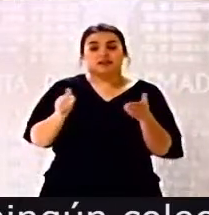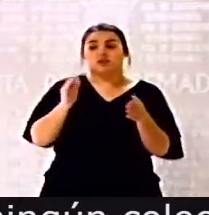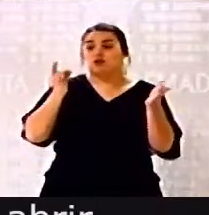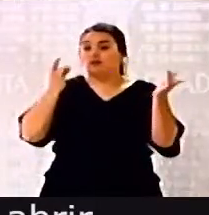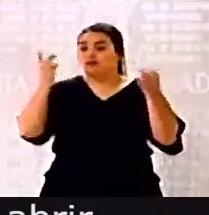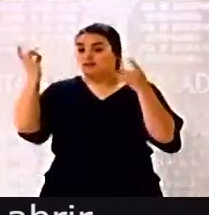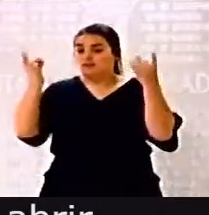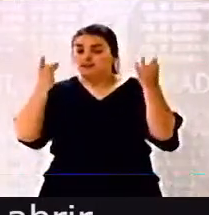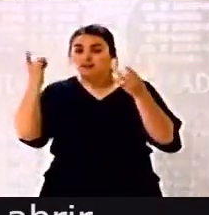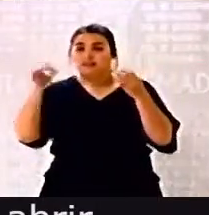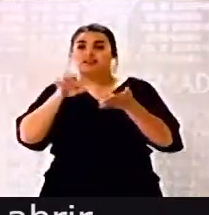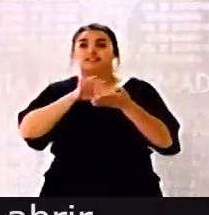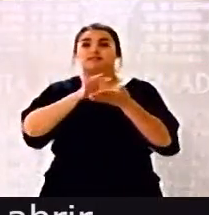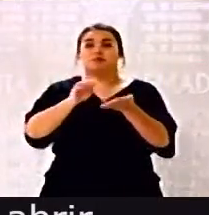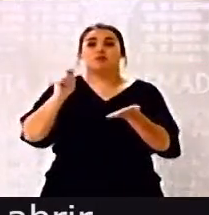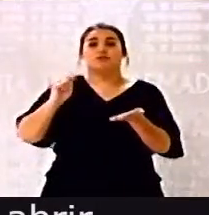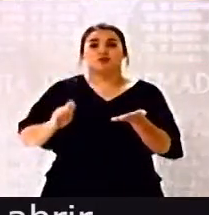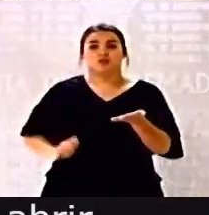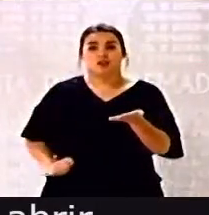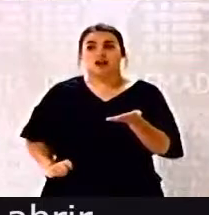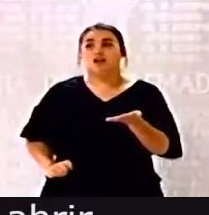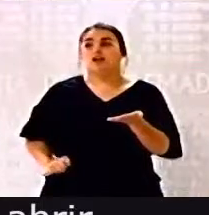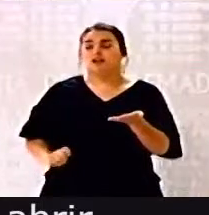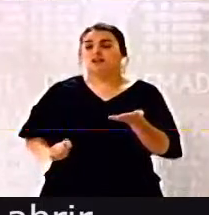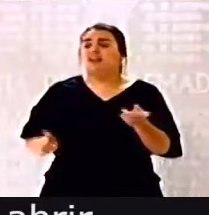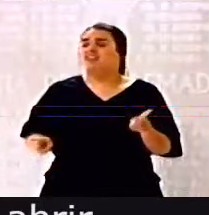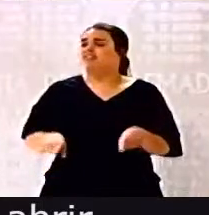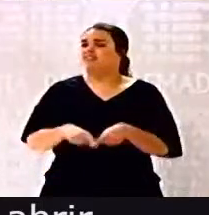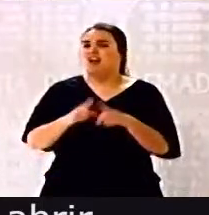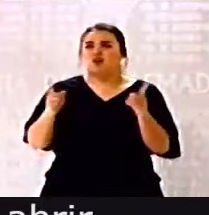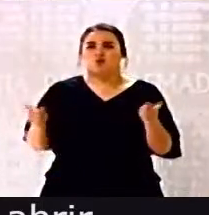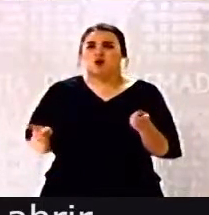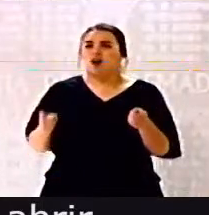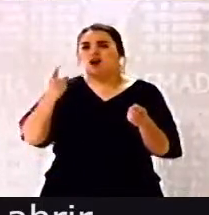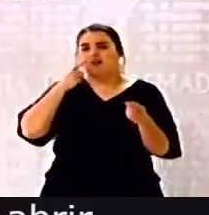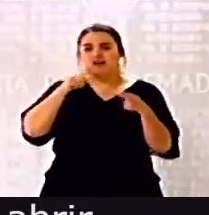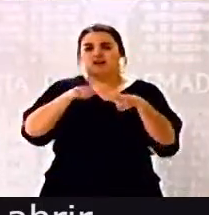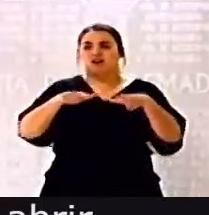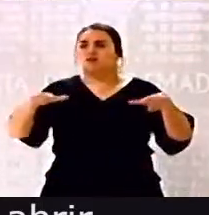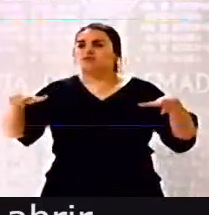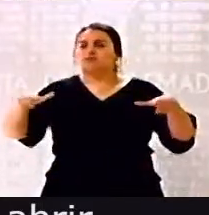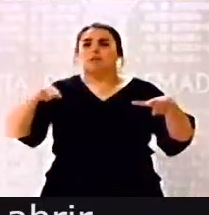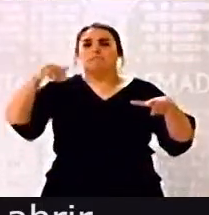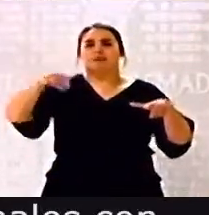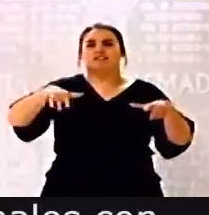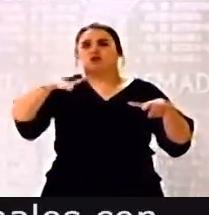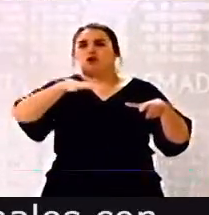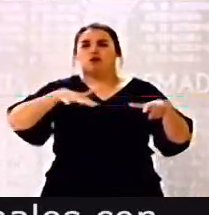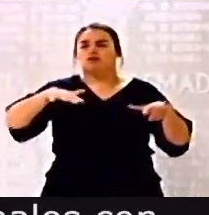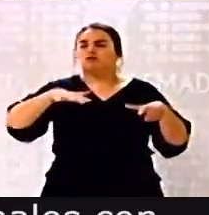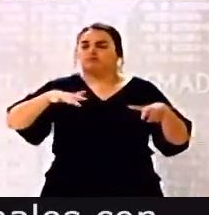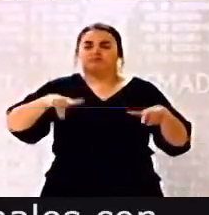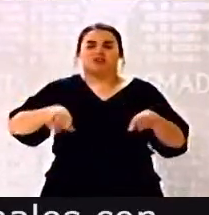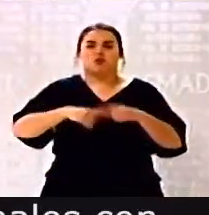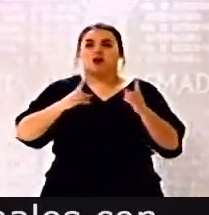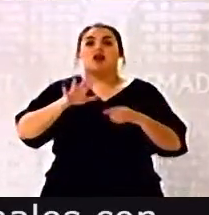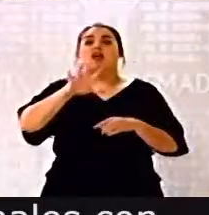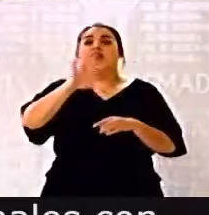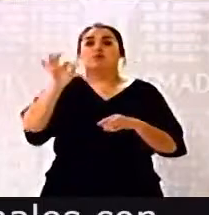actividades de servicios profesionales con independencia de su superficie útil hasta un 50% de su